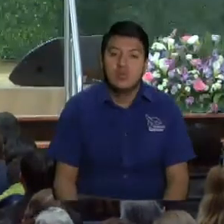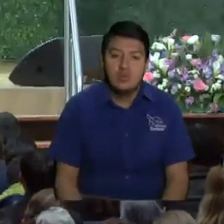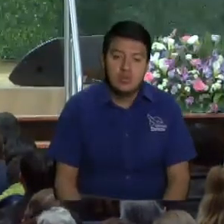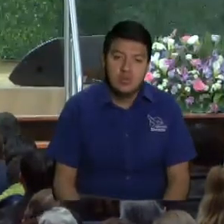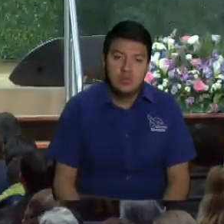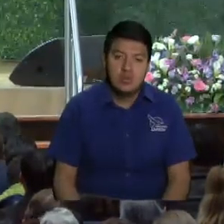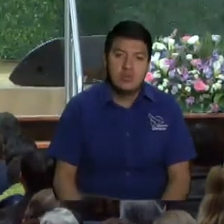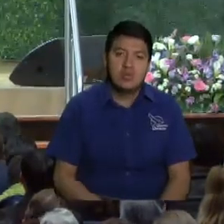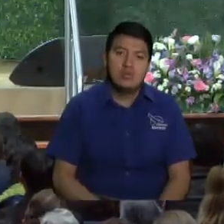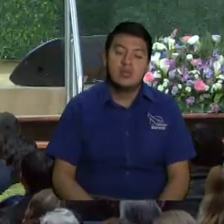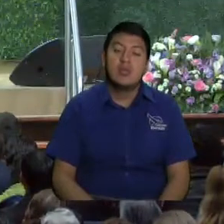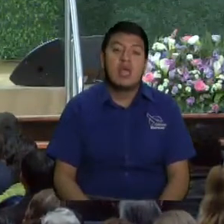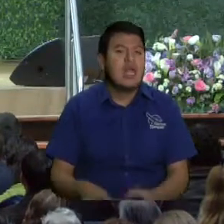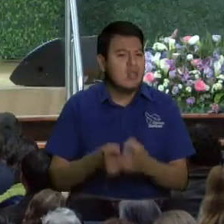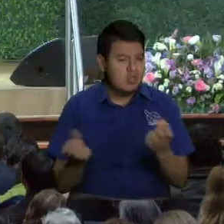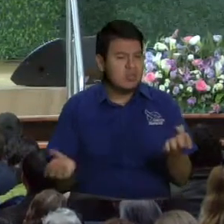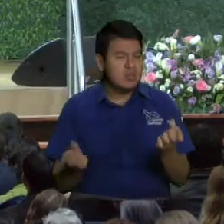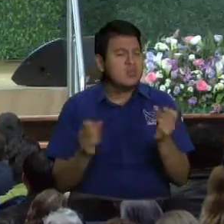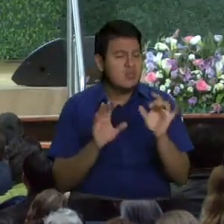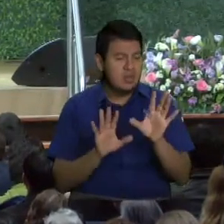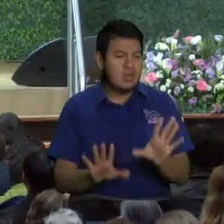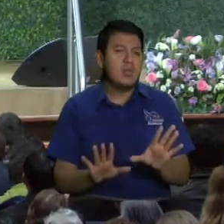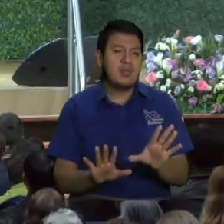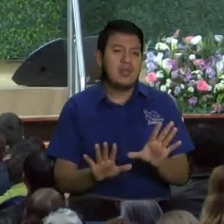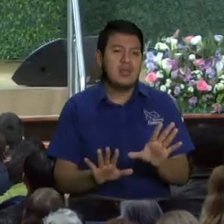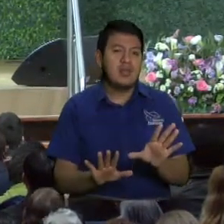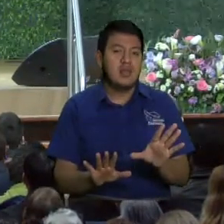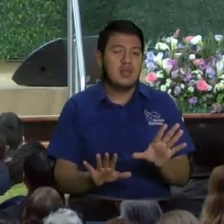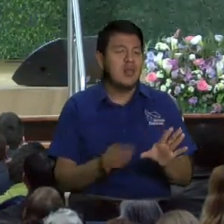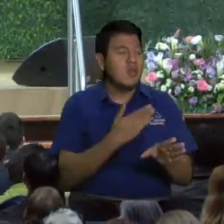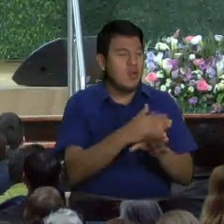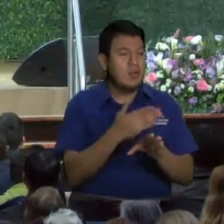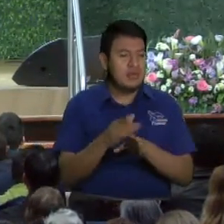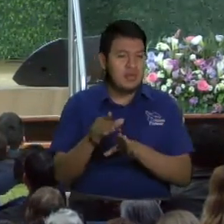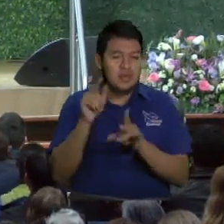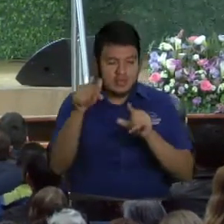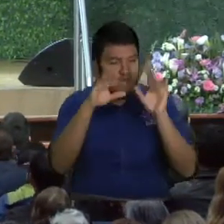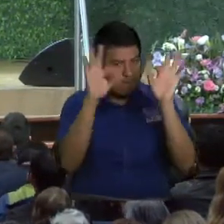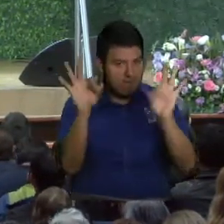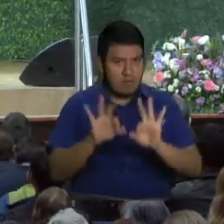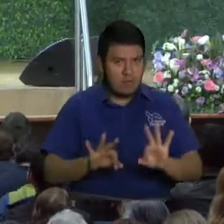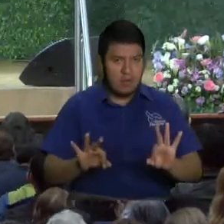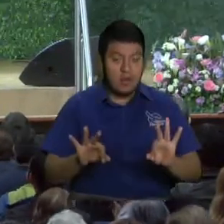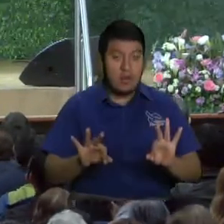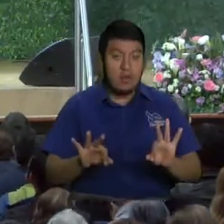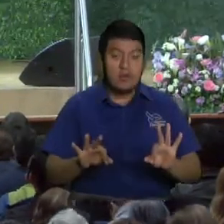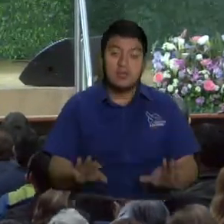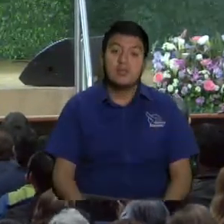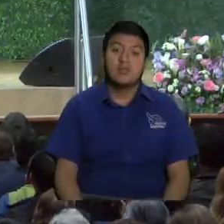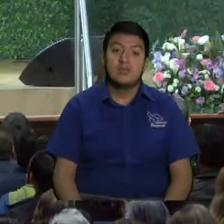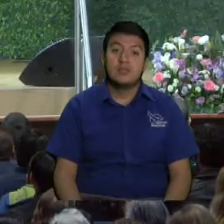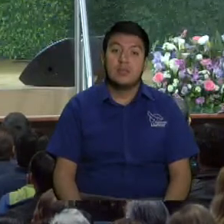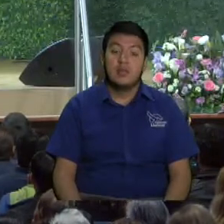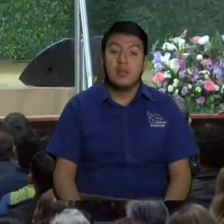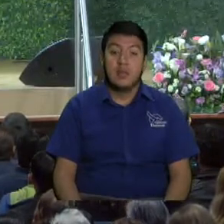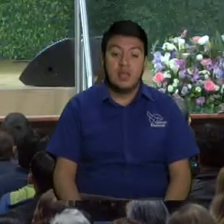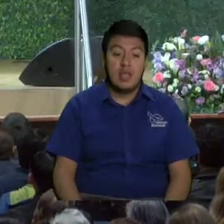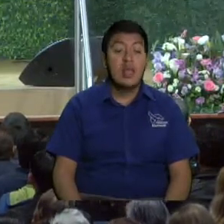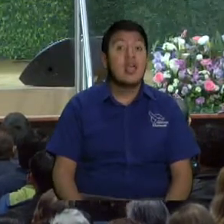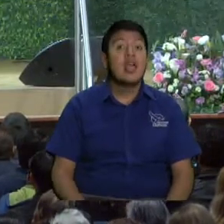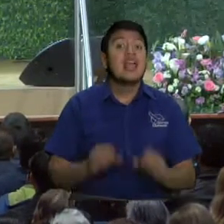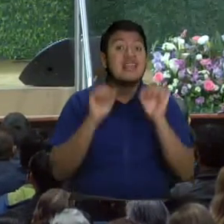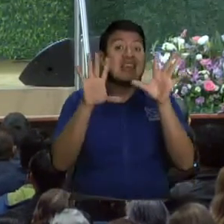implícitos. Entonces permítame trasladarse de esa manera. Aquellos los 10 mandamientos están allá en Éxodo